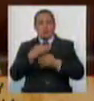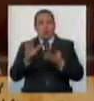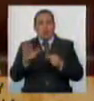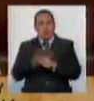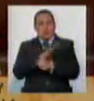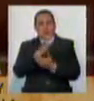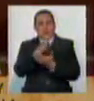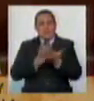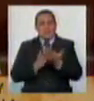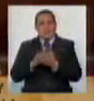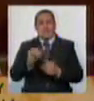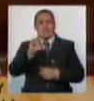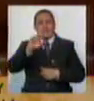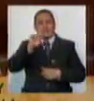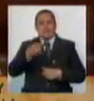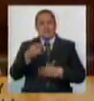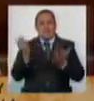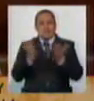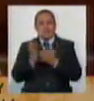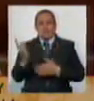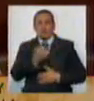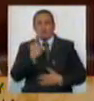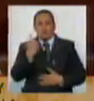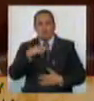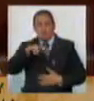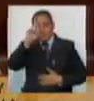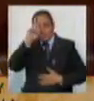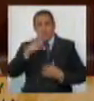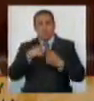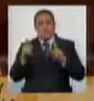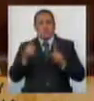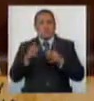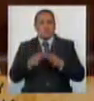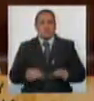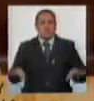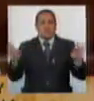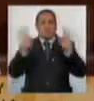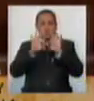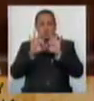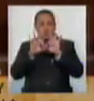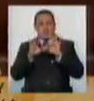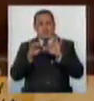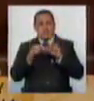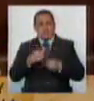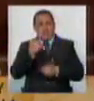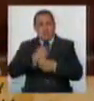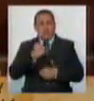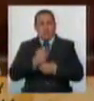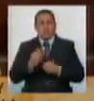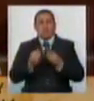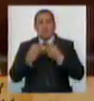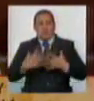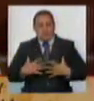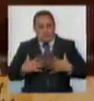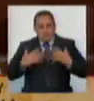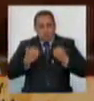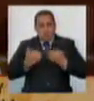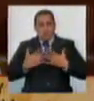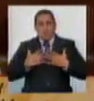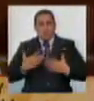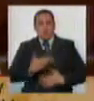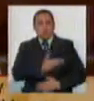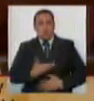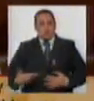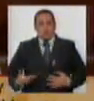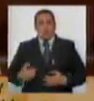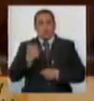de más de 3.000 escuelas a lo largo del Perú. Pero el desafío es inmenso Por lo que el esfuerzo que ha hecho este gobierno no